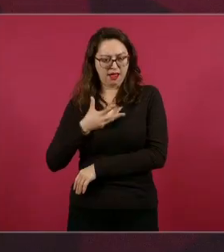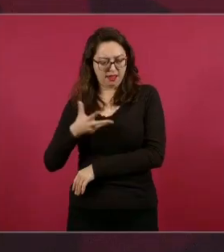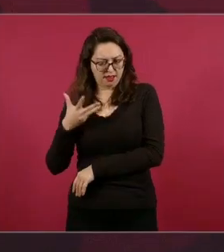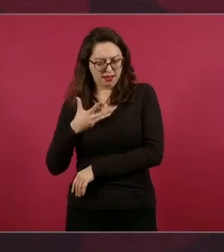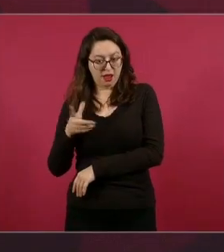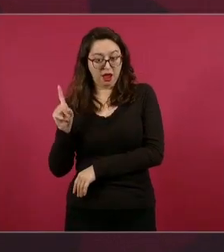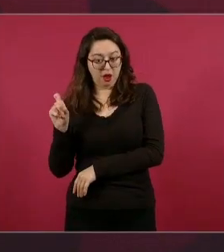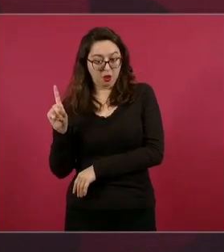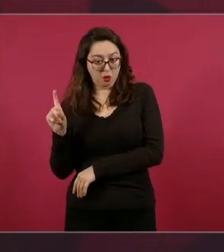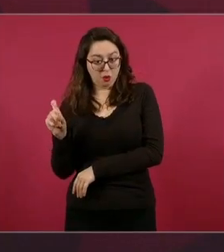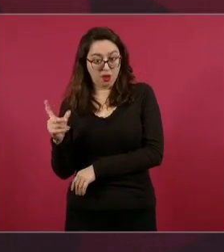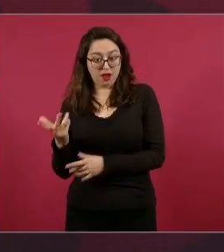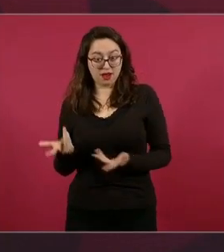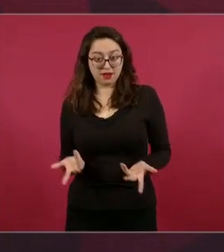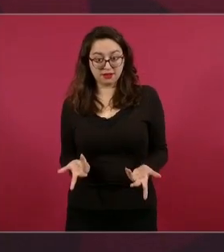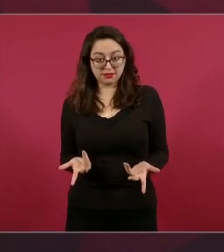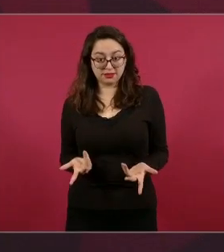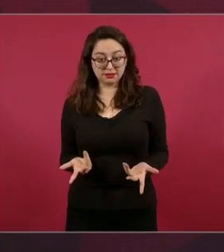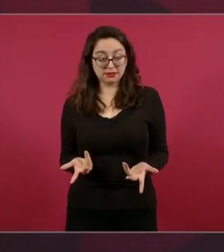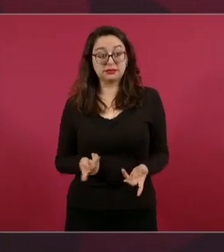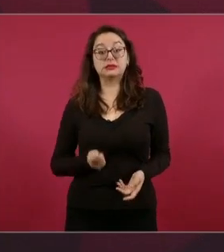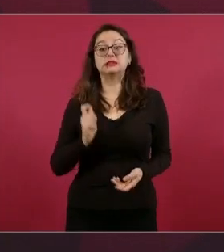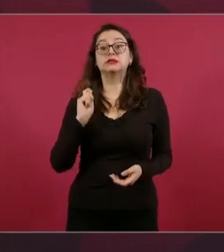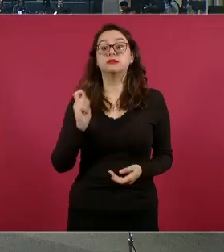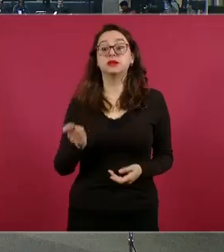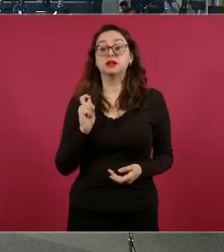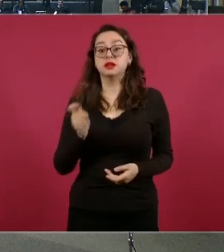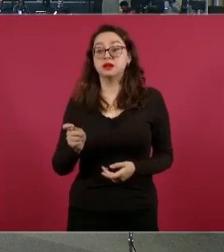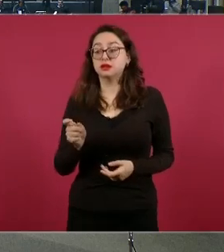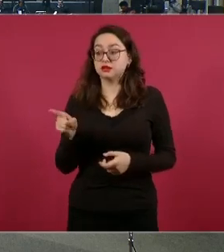Claro, significa más desarrollo,